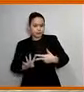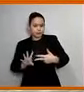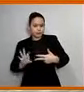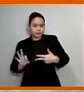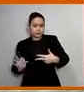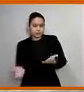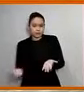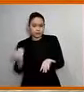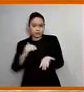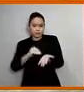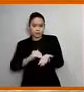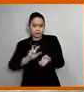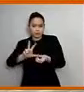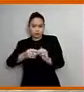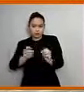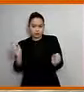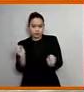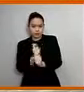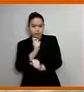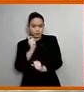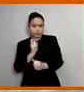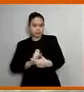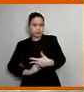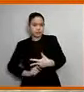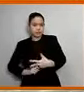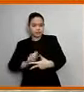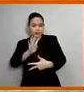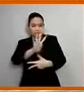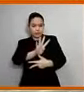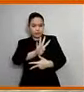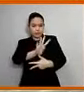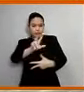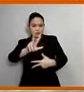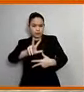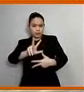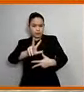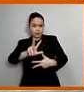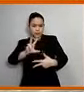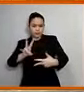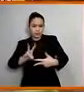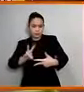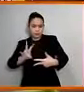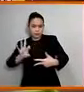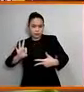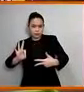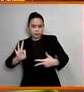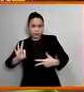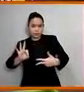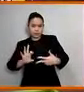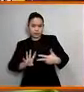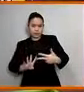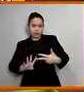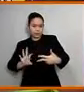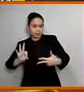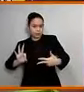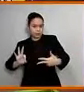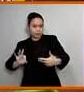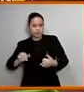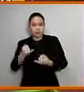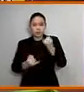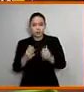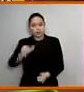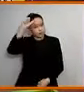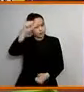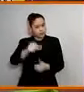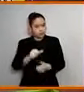49. Repito los tres números seleccionados, 43, 79 y 49. Jugadores, recuerden que